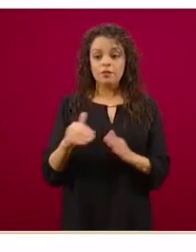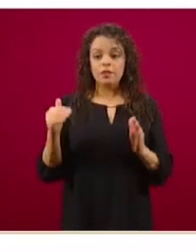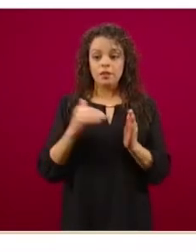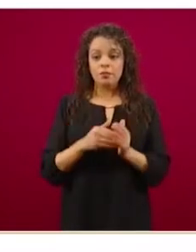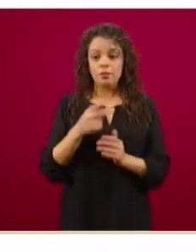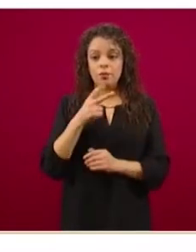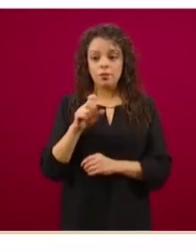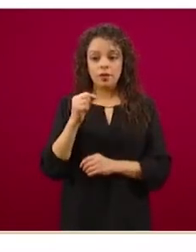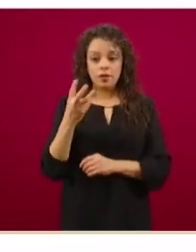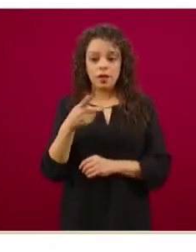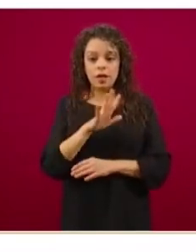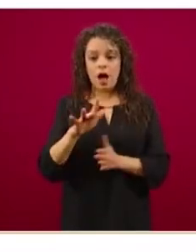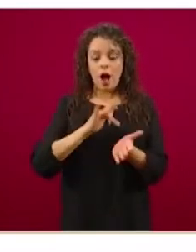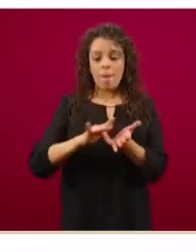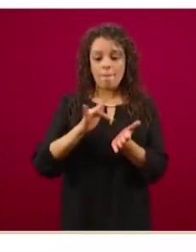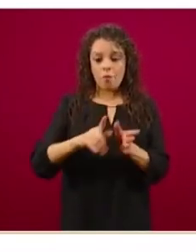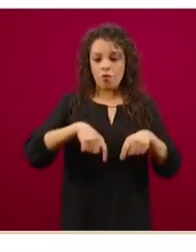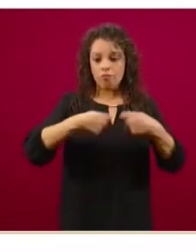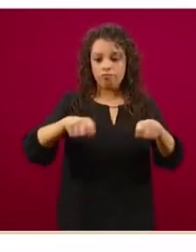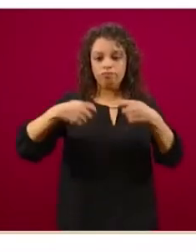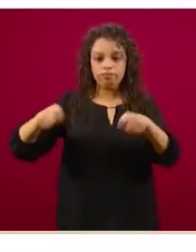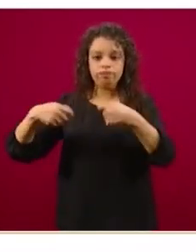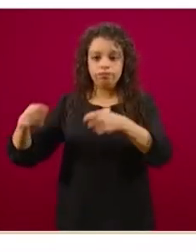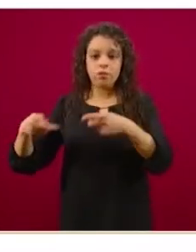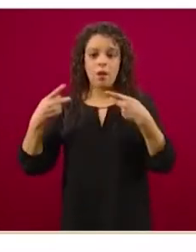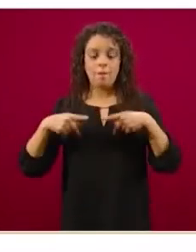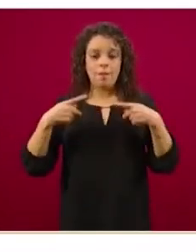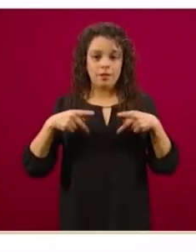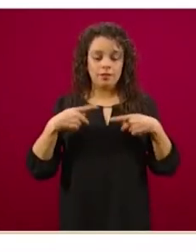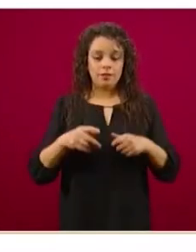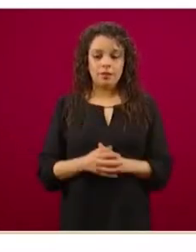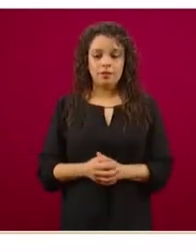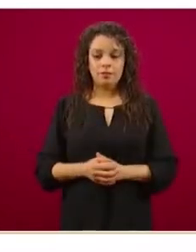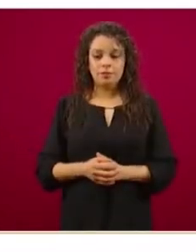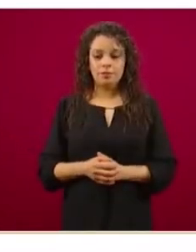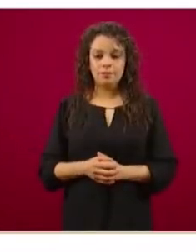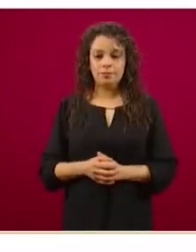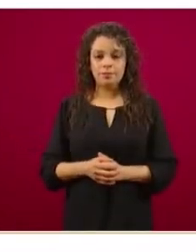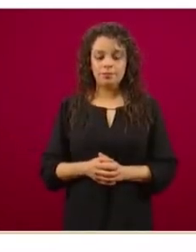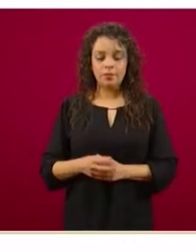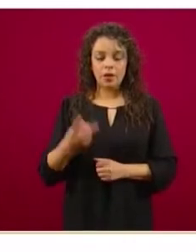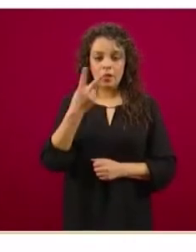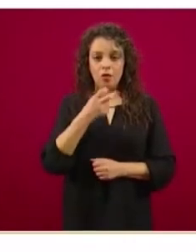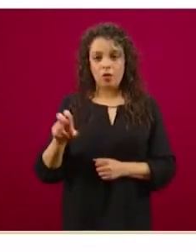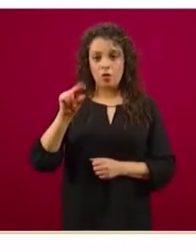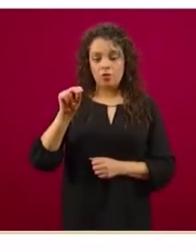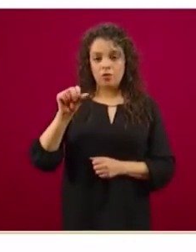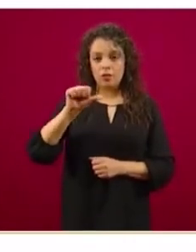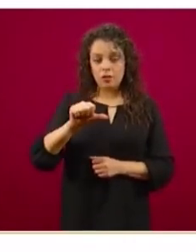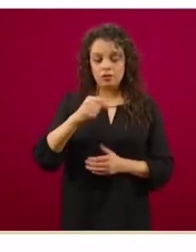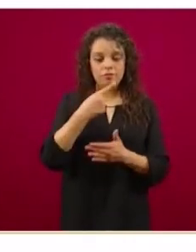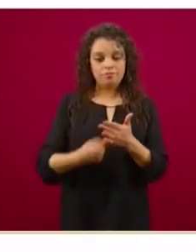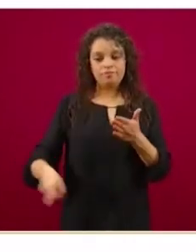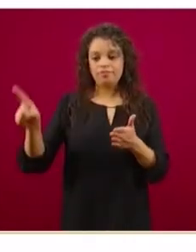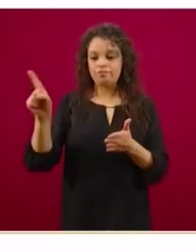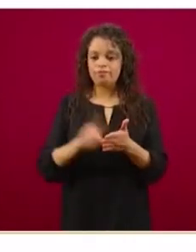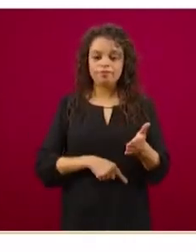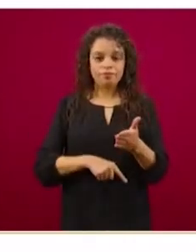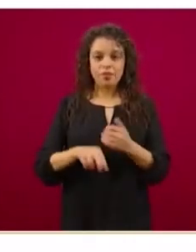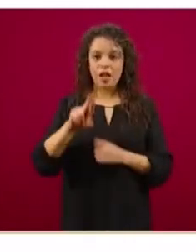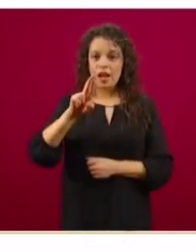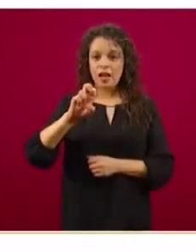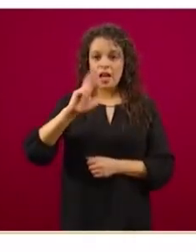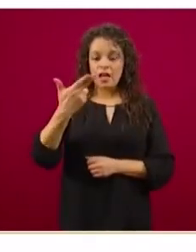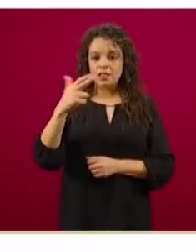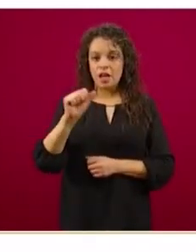17.273 apoyos ya reflejados en las cuentas de los beneficiarios y 286 rechazos, como ya